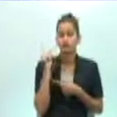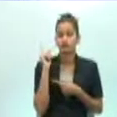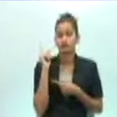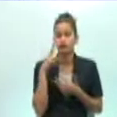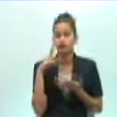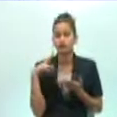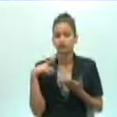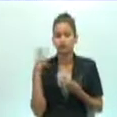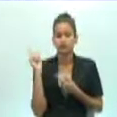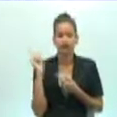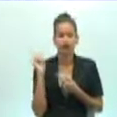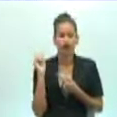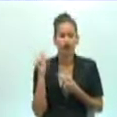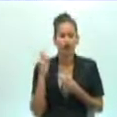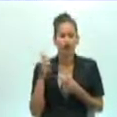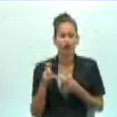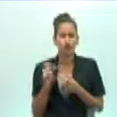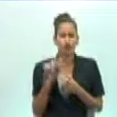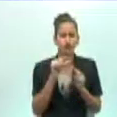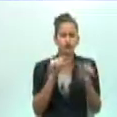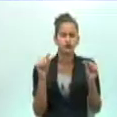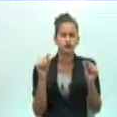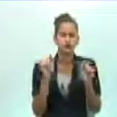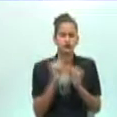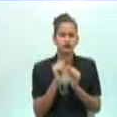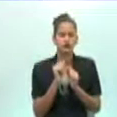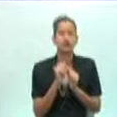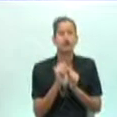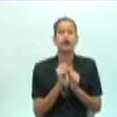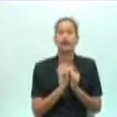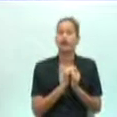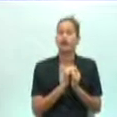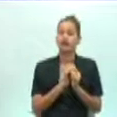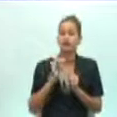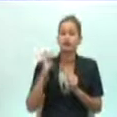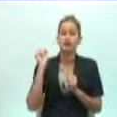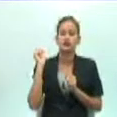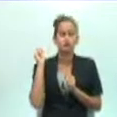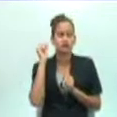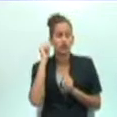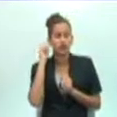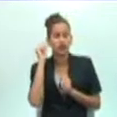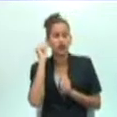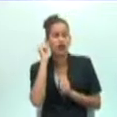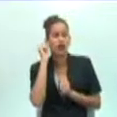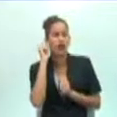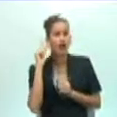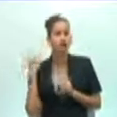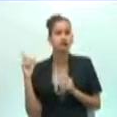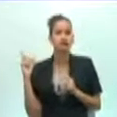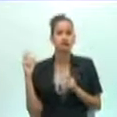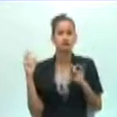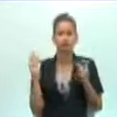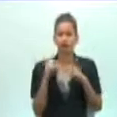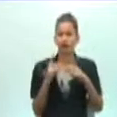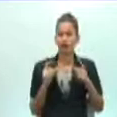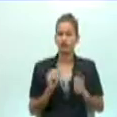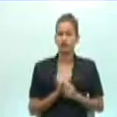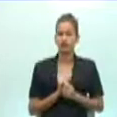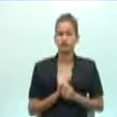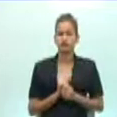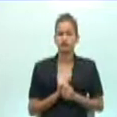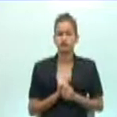inteligentemente. Fíjate, tenemos ahí y también el adverbio inteligentemente. Vamos entonces